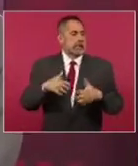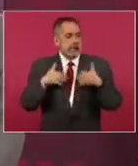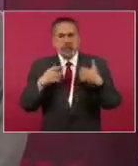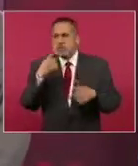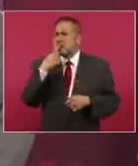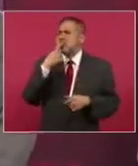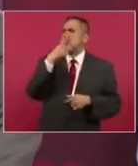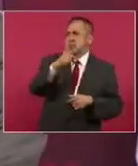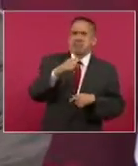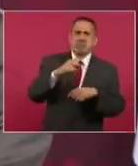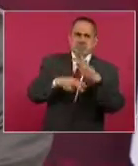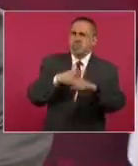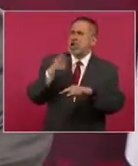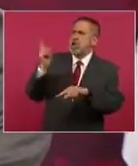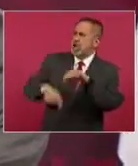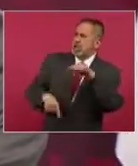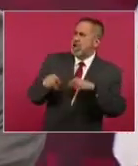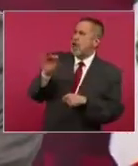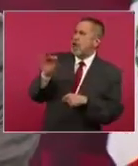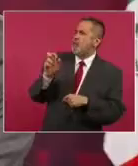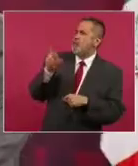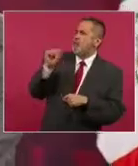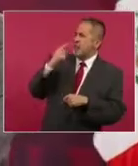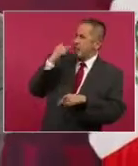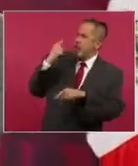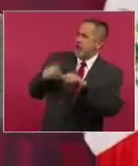una denuncia para desaforarlo